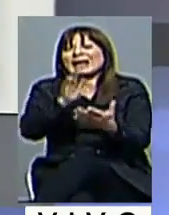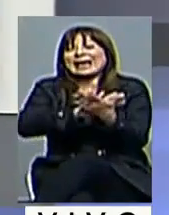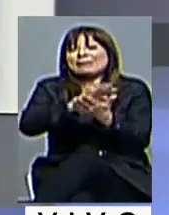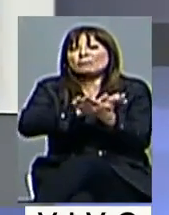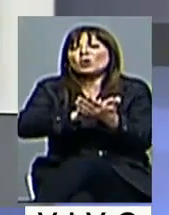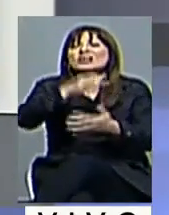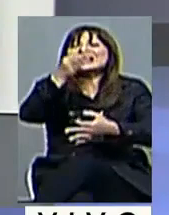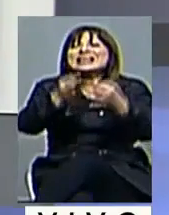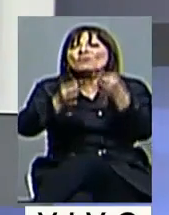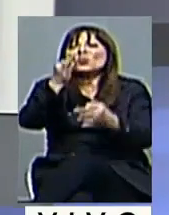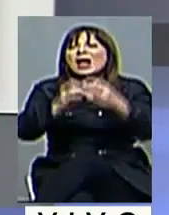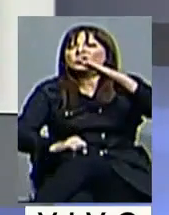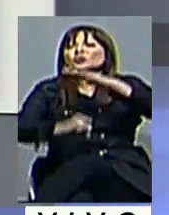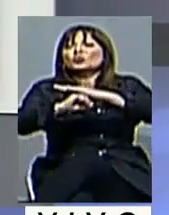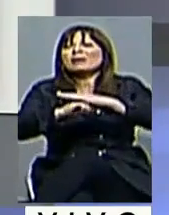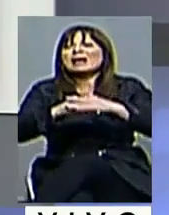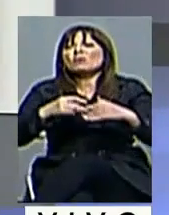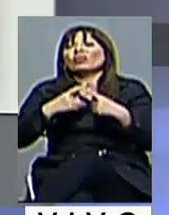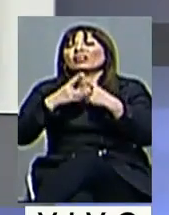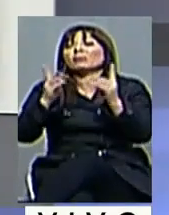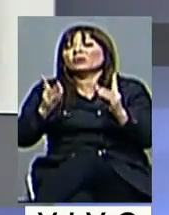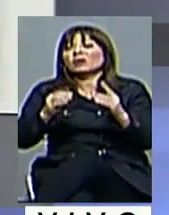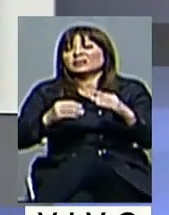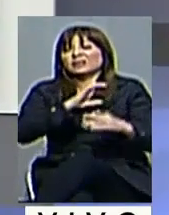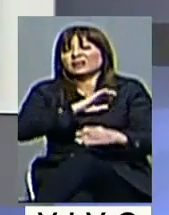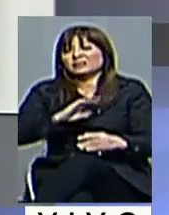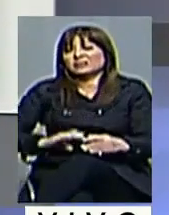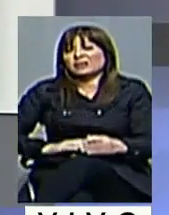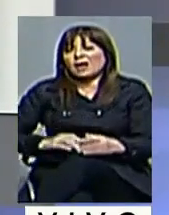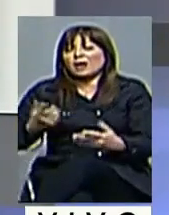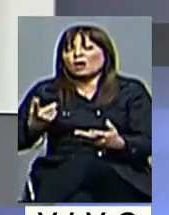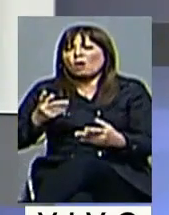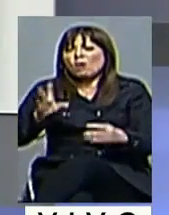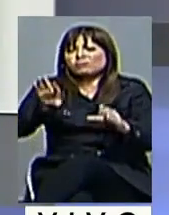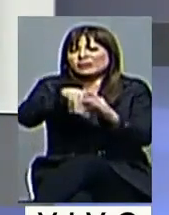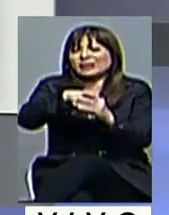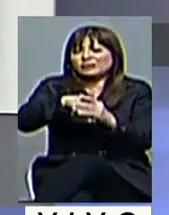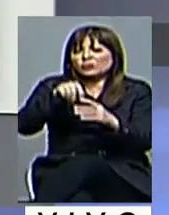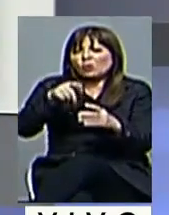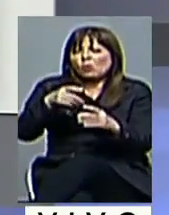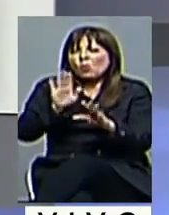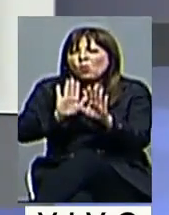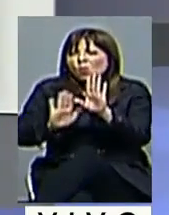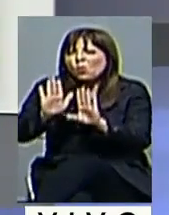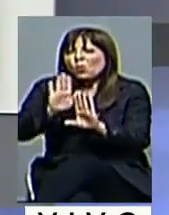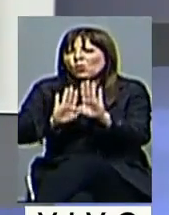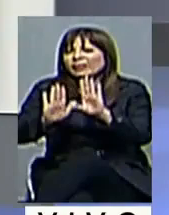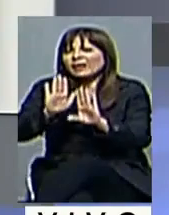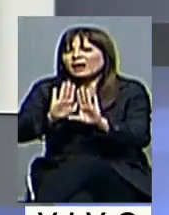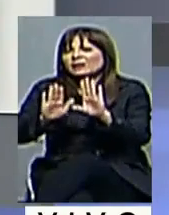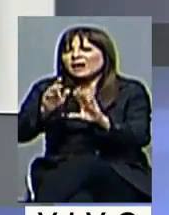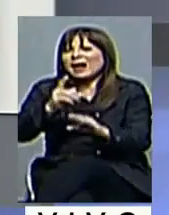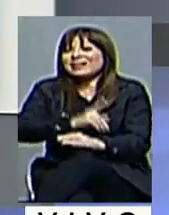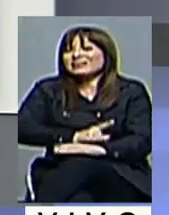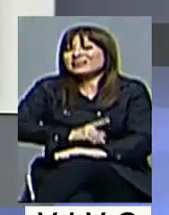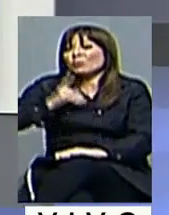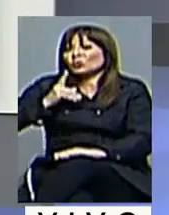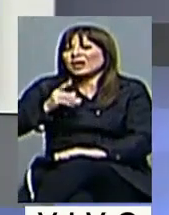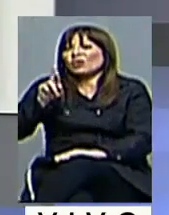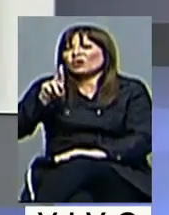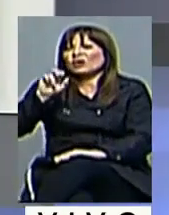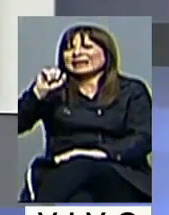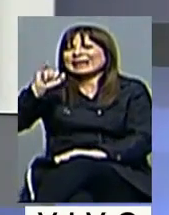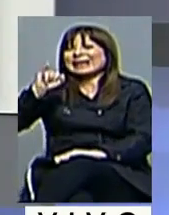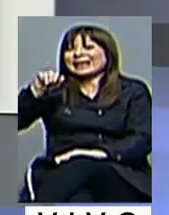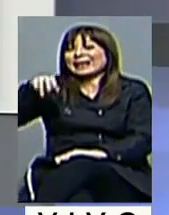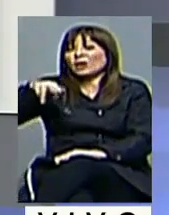el Tribunal Supremo de la Democracia Cristiana, que logra, cuando ellos están dentro, proteger a, de alguna manera al diputado Rincón, pero cuando están